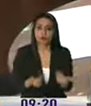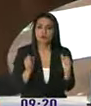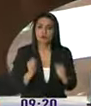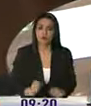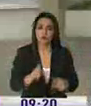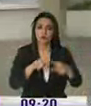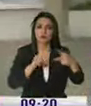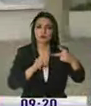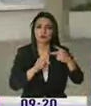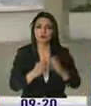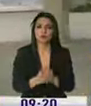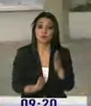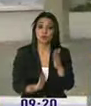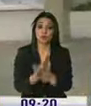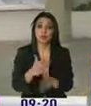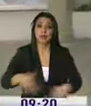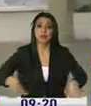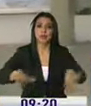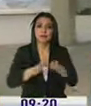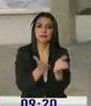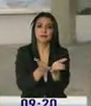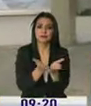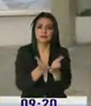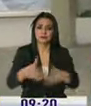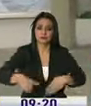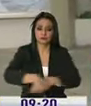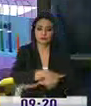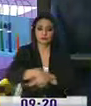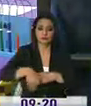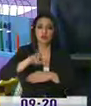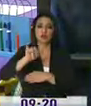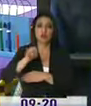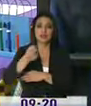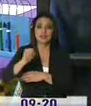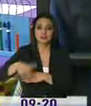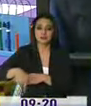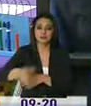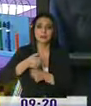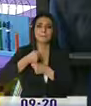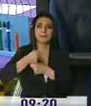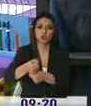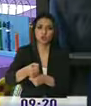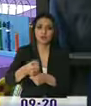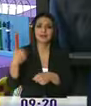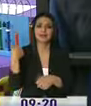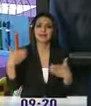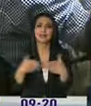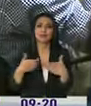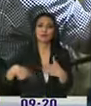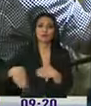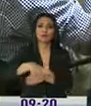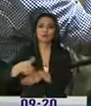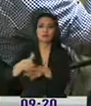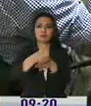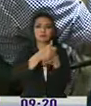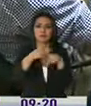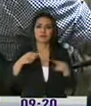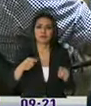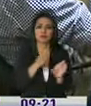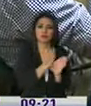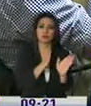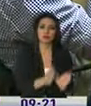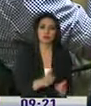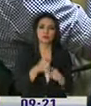atención ciudadana, ubicada en la calle General Robles y Avenida Amazonas, cuenta con un equipo multidisciplinario conformado por